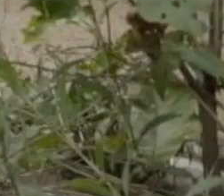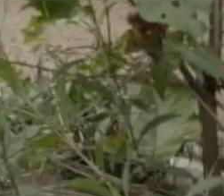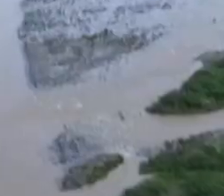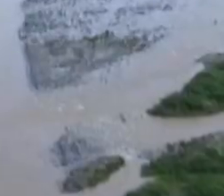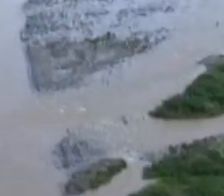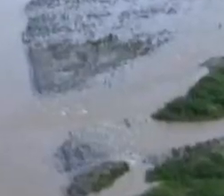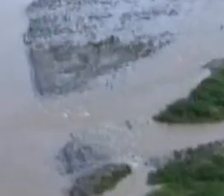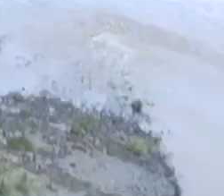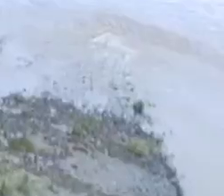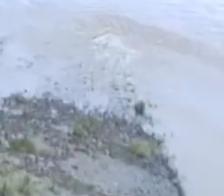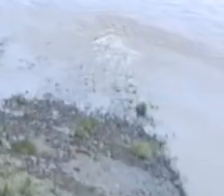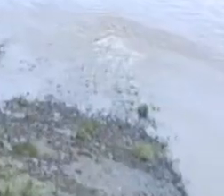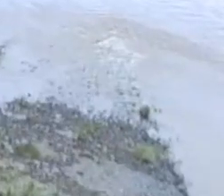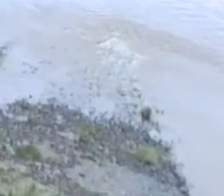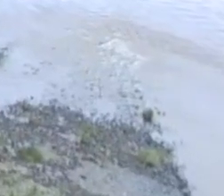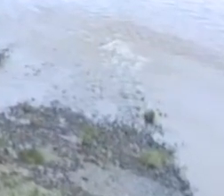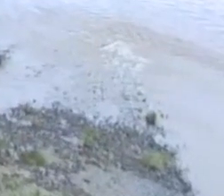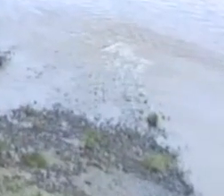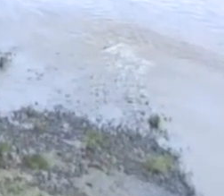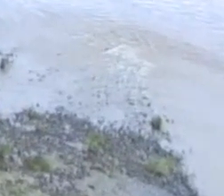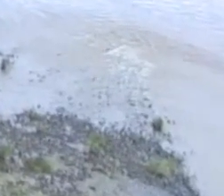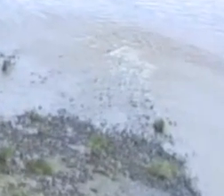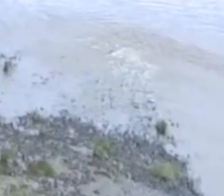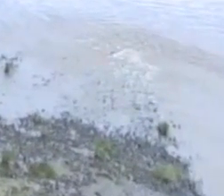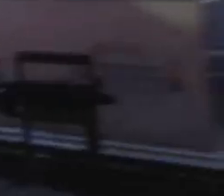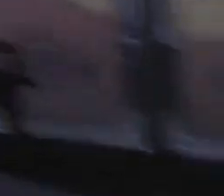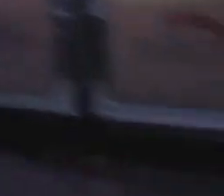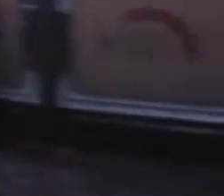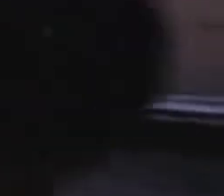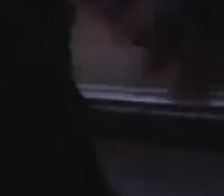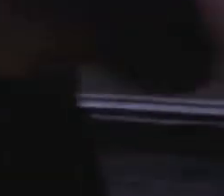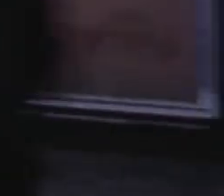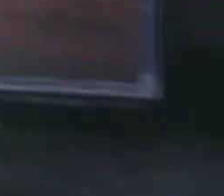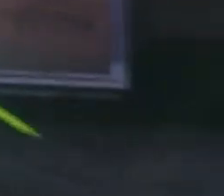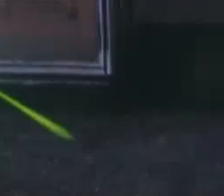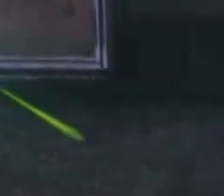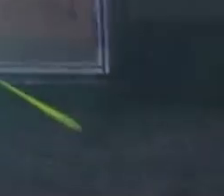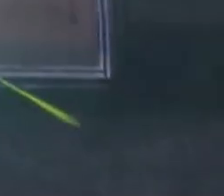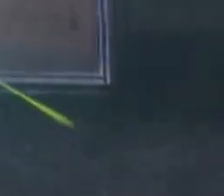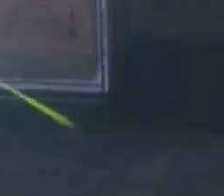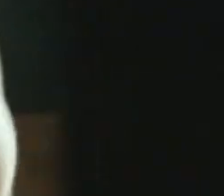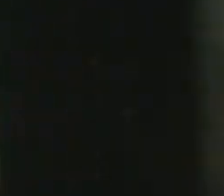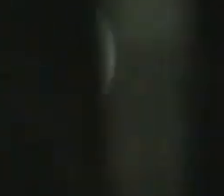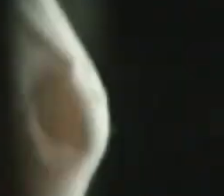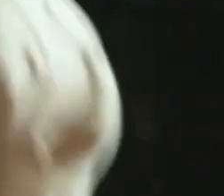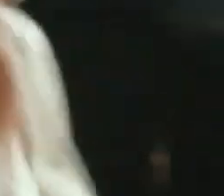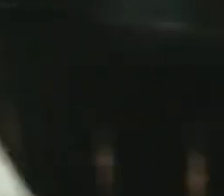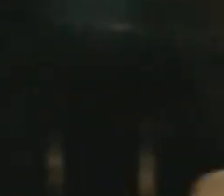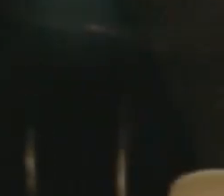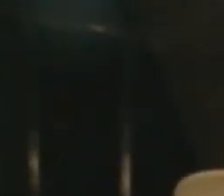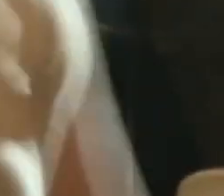originarios. Una mirada didáctica a un país rico en cultura, recursos y comunidades.